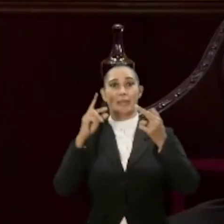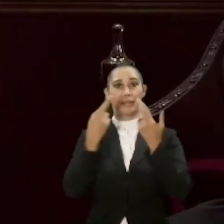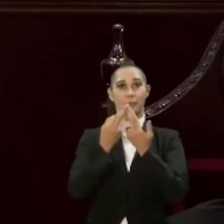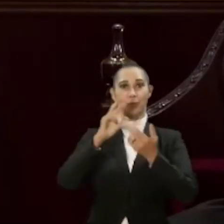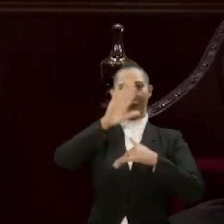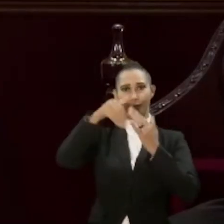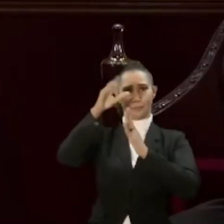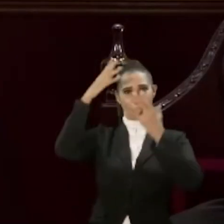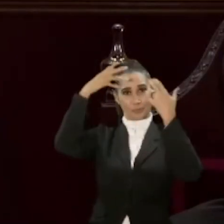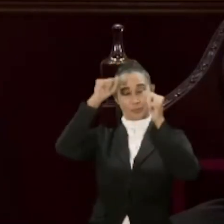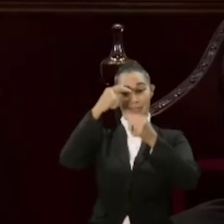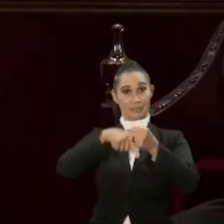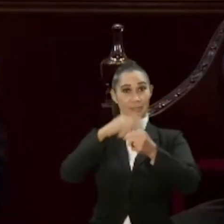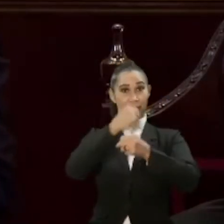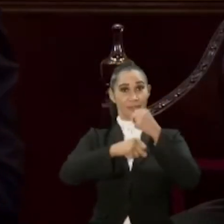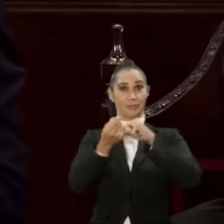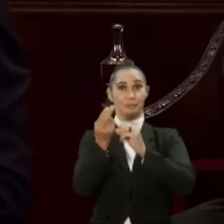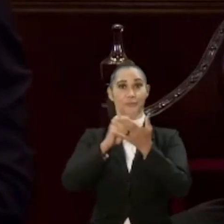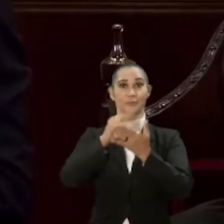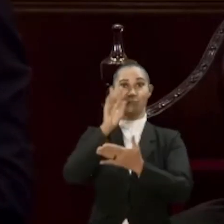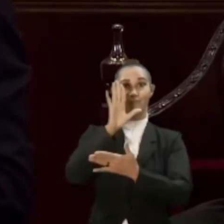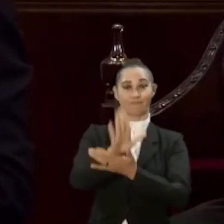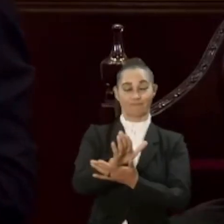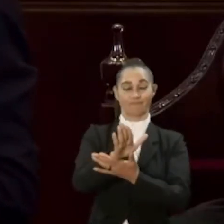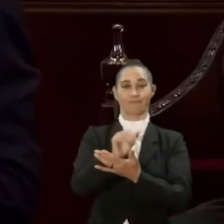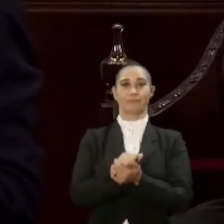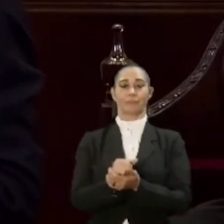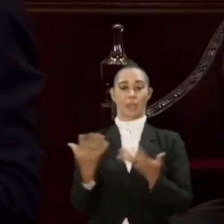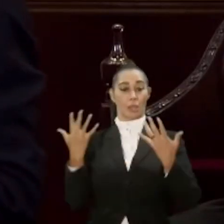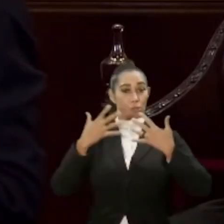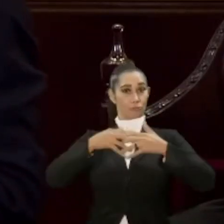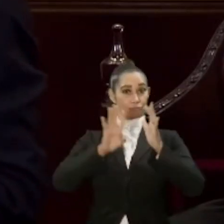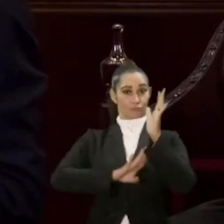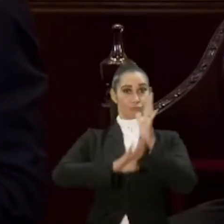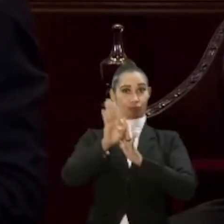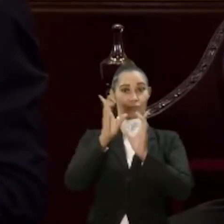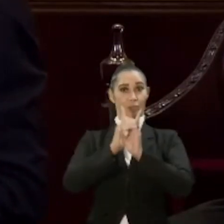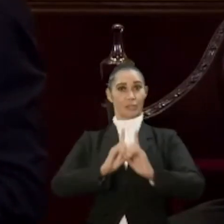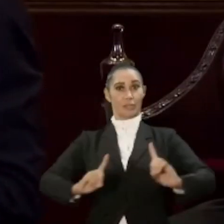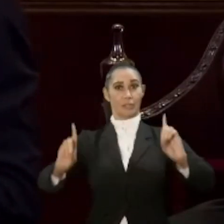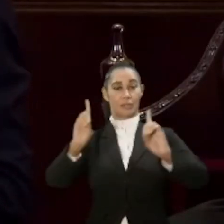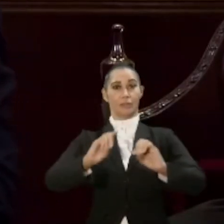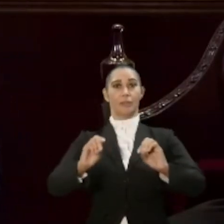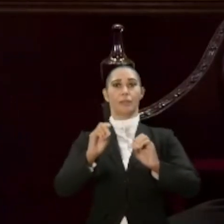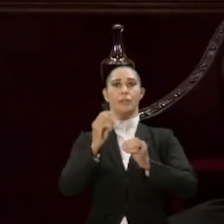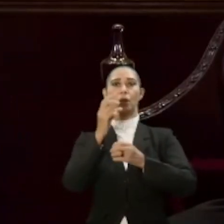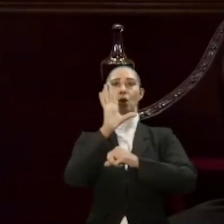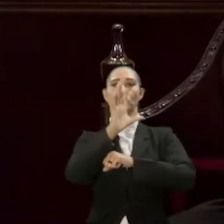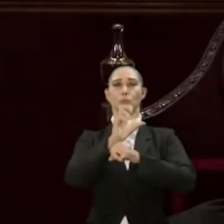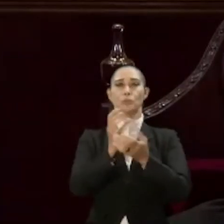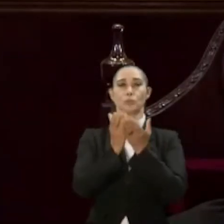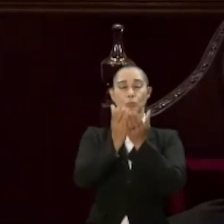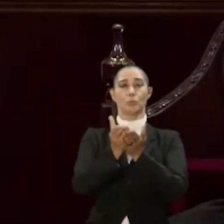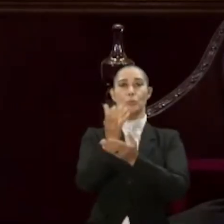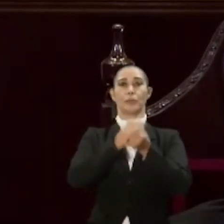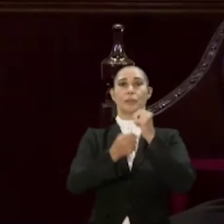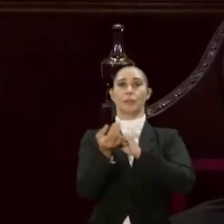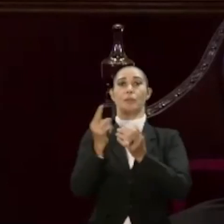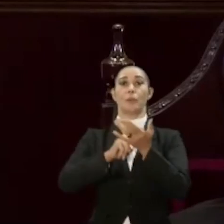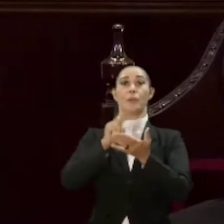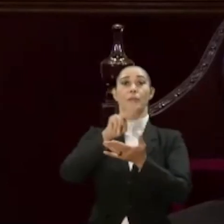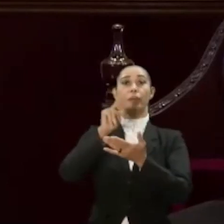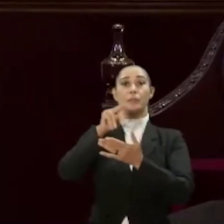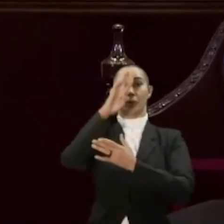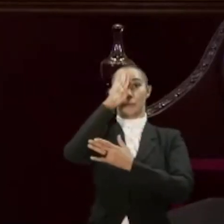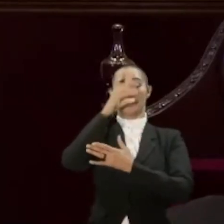celebrará en el 2025. En el marco de la Alianza para el Desarrollo en Democracia, ADD, creada en octubre del 2021 por República